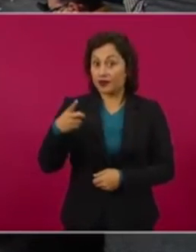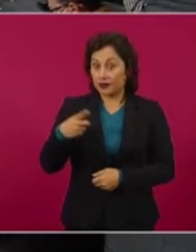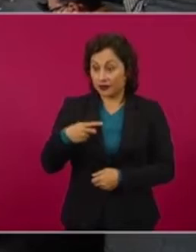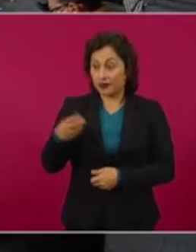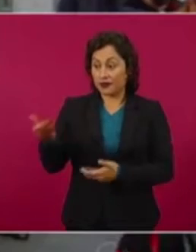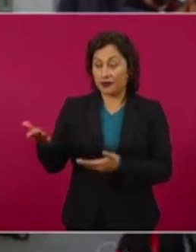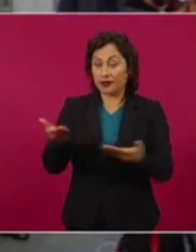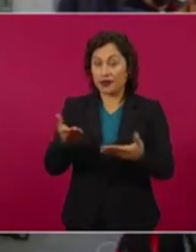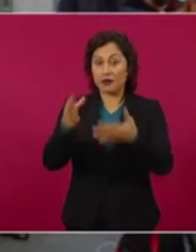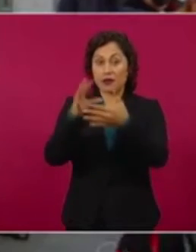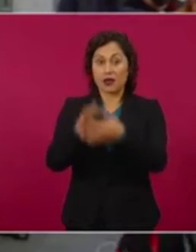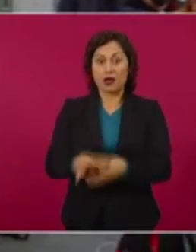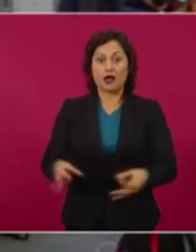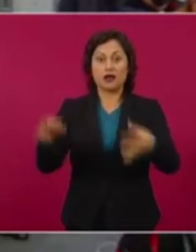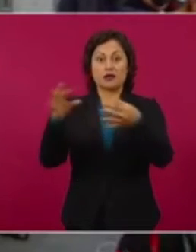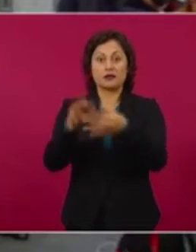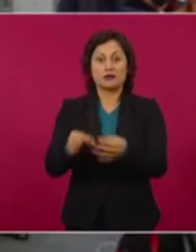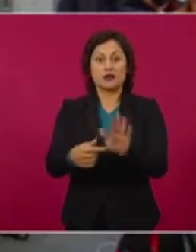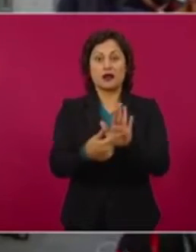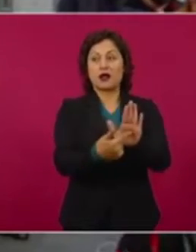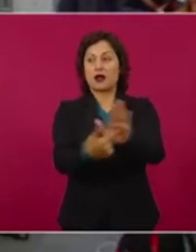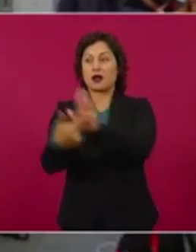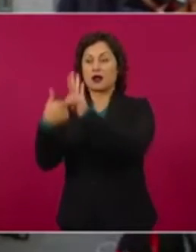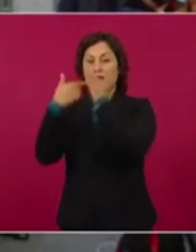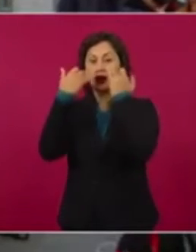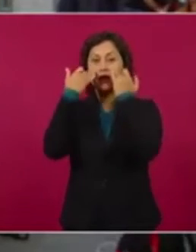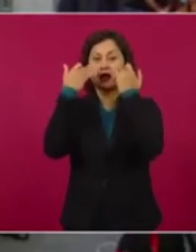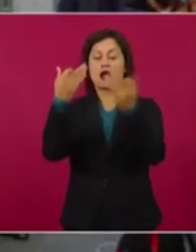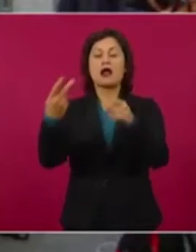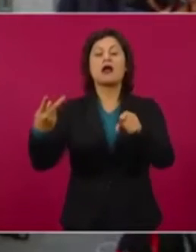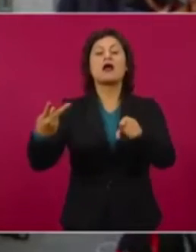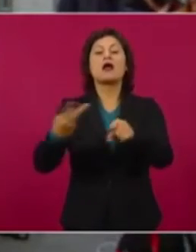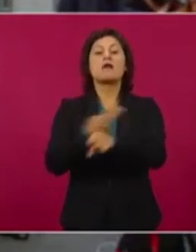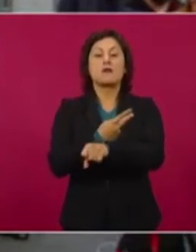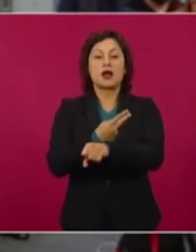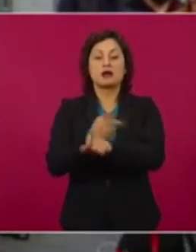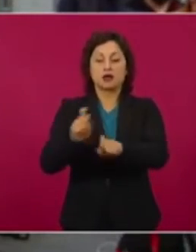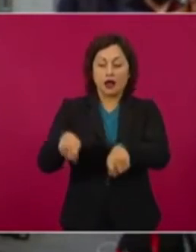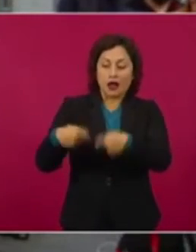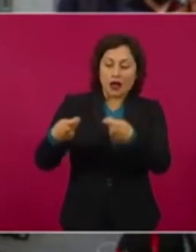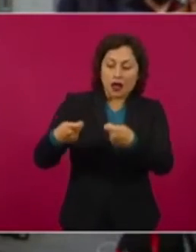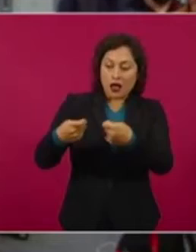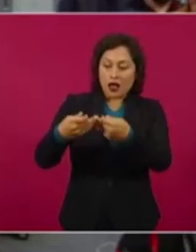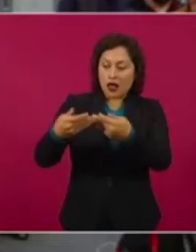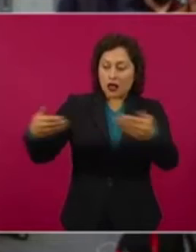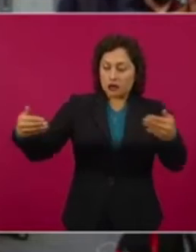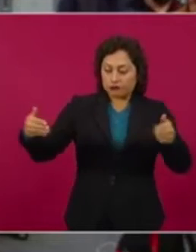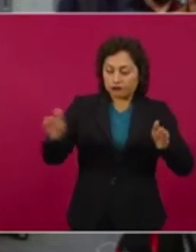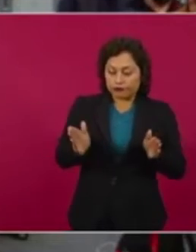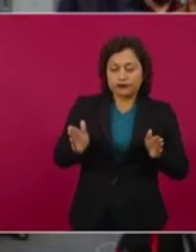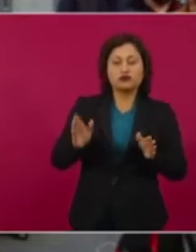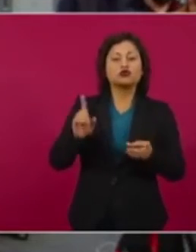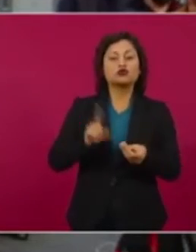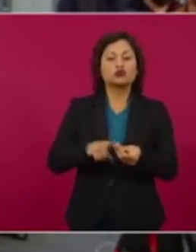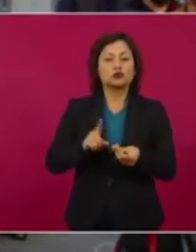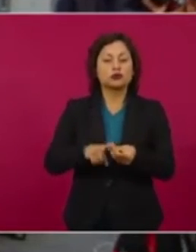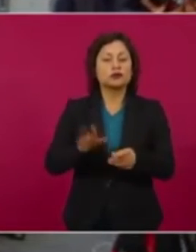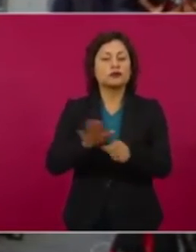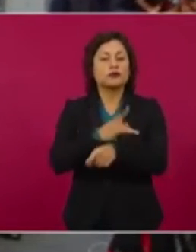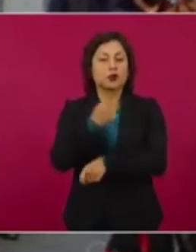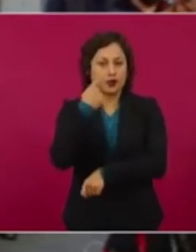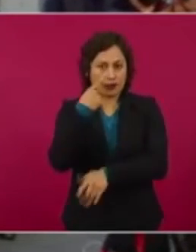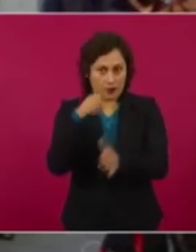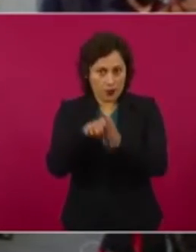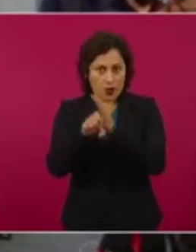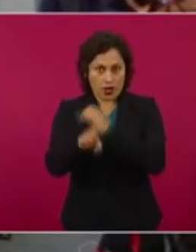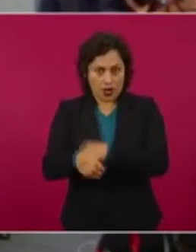públicamente hasta dónde llega el mar. Porque el problema de fondo, señor presidente, es que el ejido dice que él